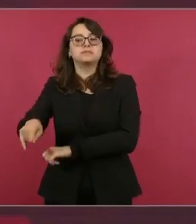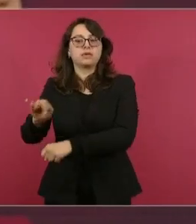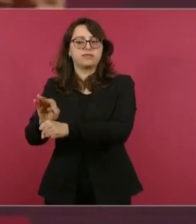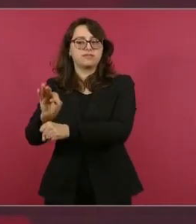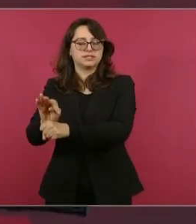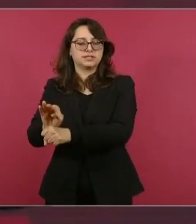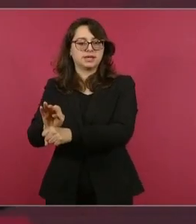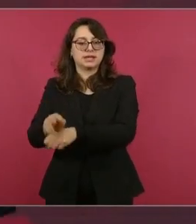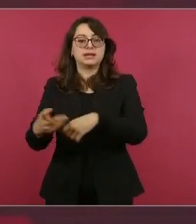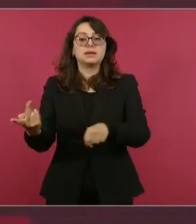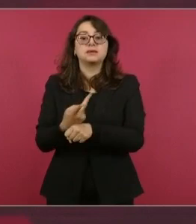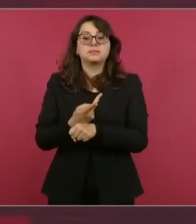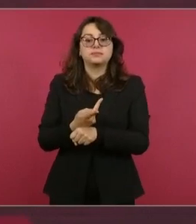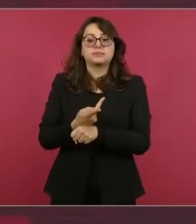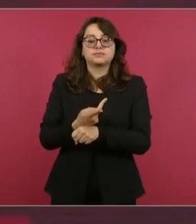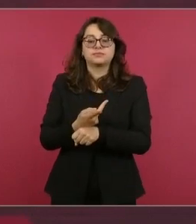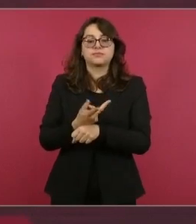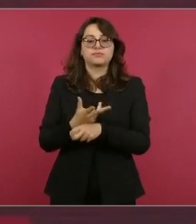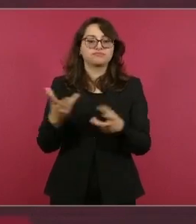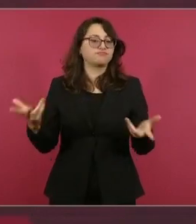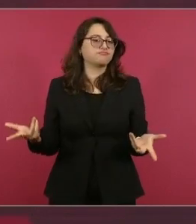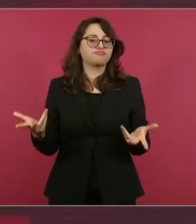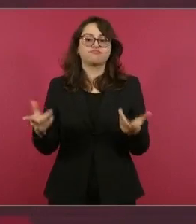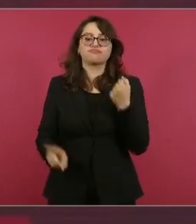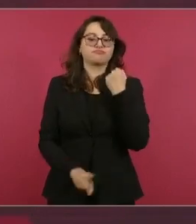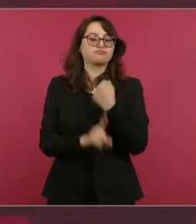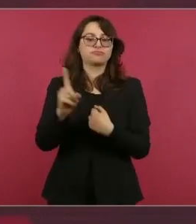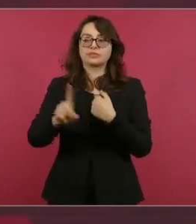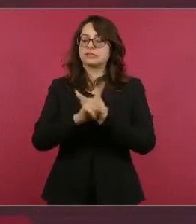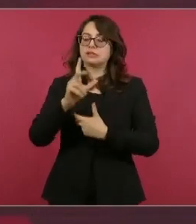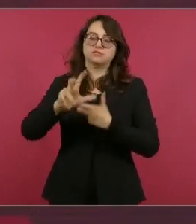porque ya habían bandas